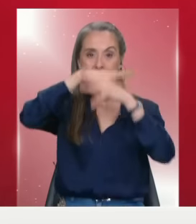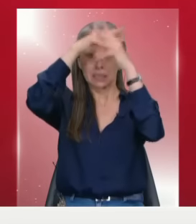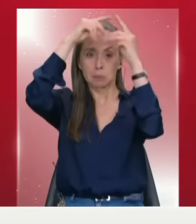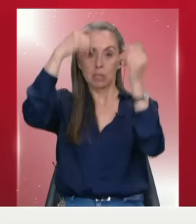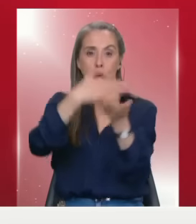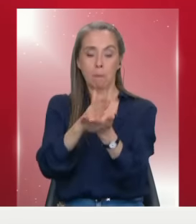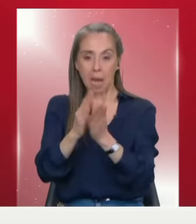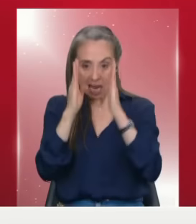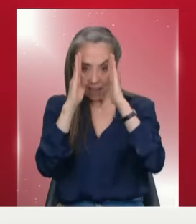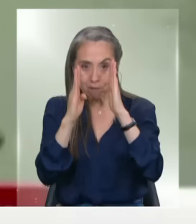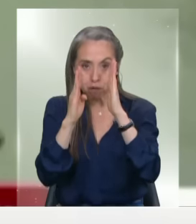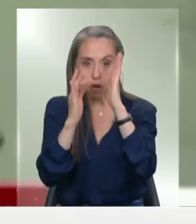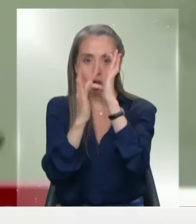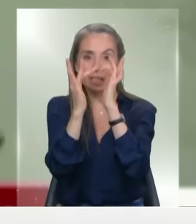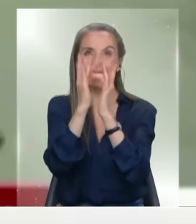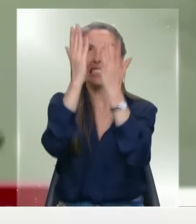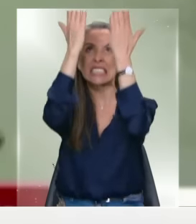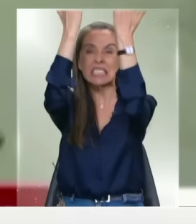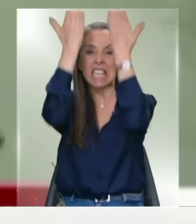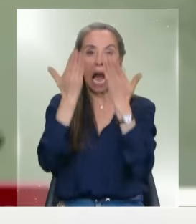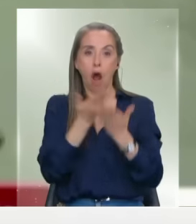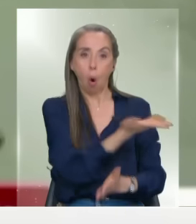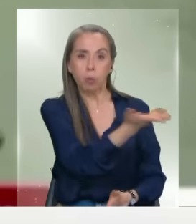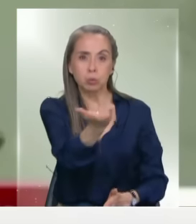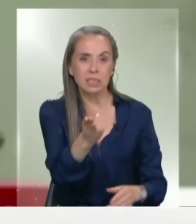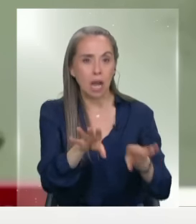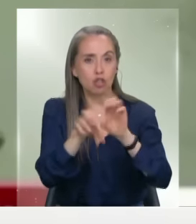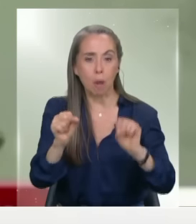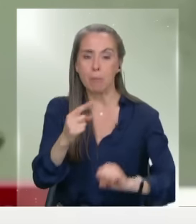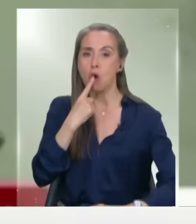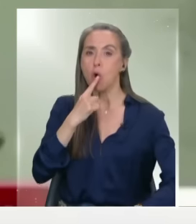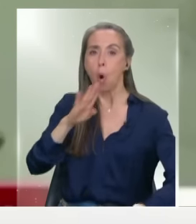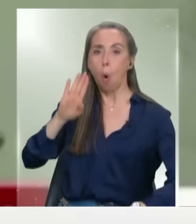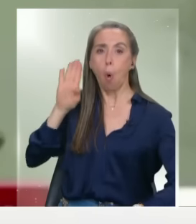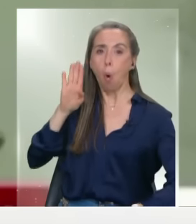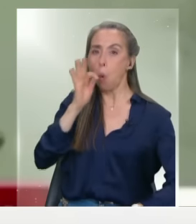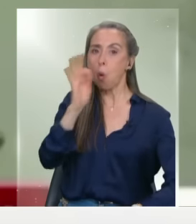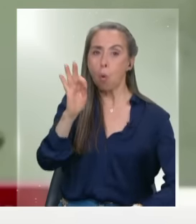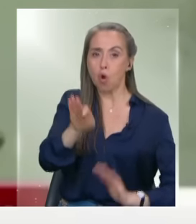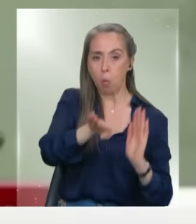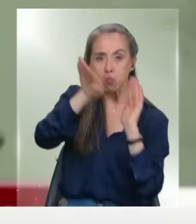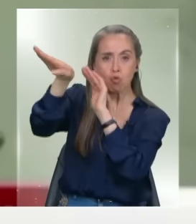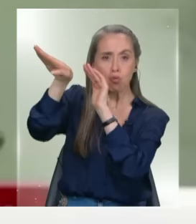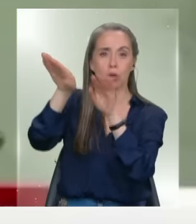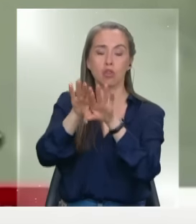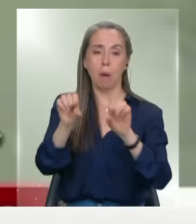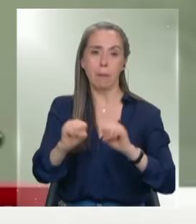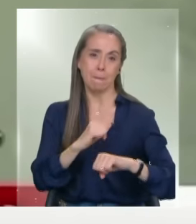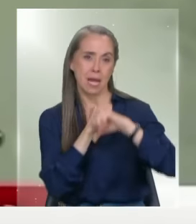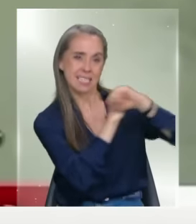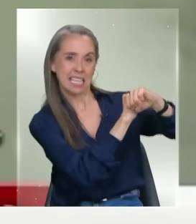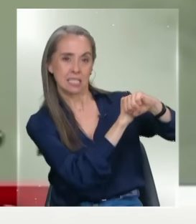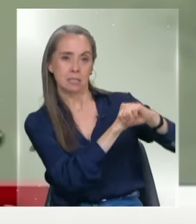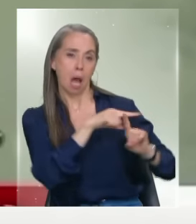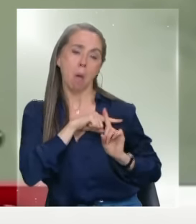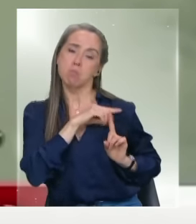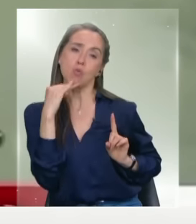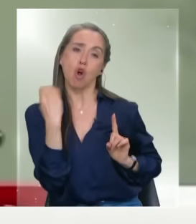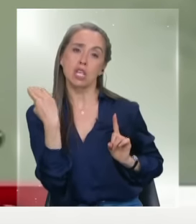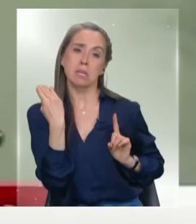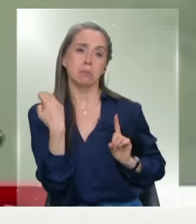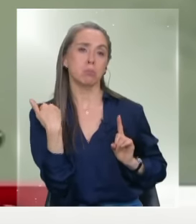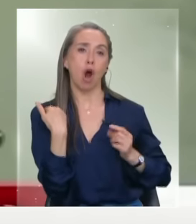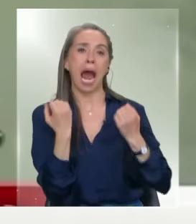plan y enfoque sagrado. Y ustedes están comprometidos con el juramento de lealtad y el compromiso de resistencia y sacrificio hasta